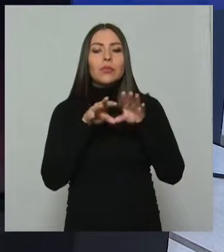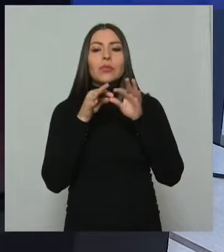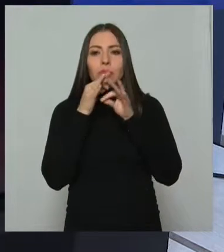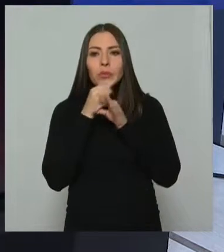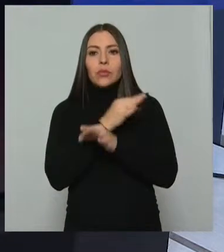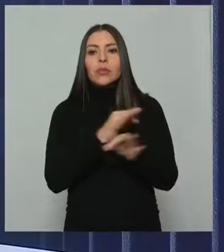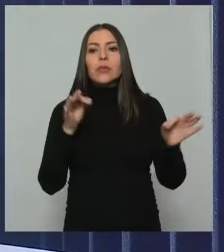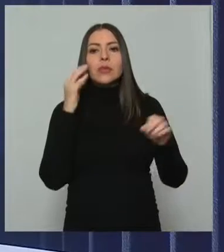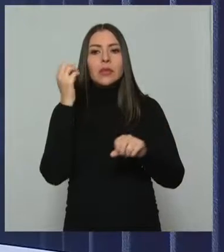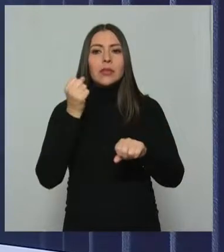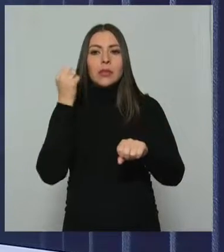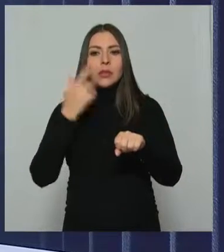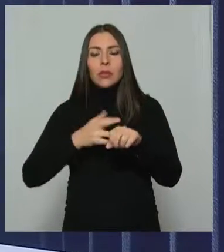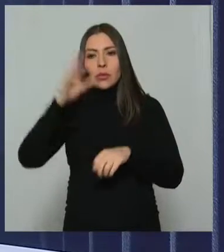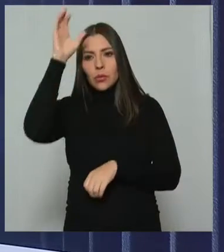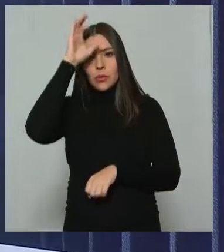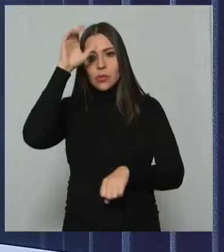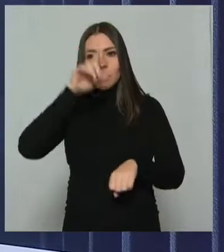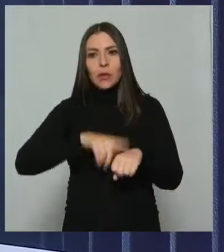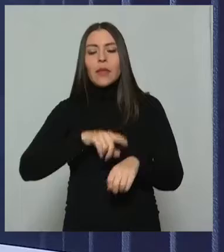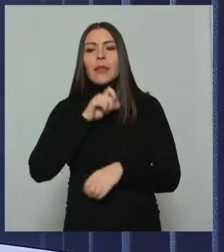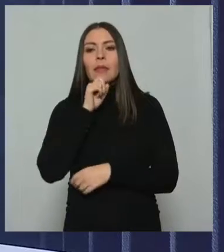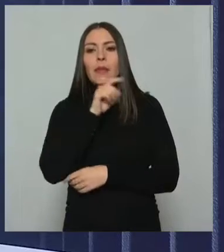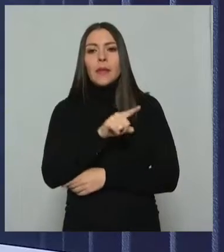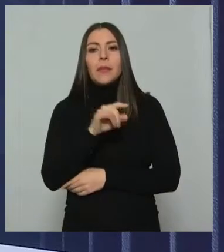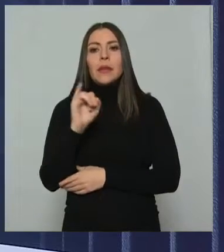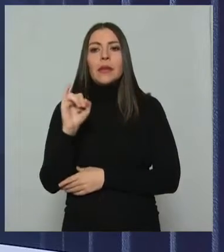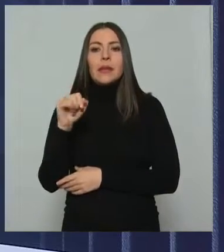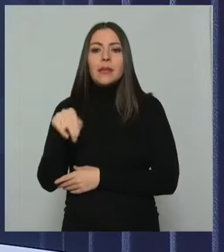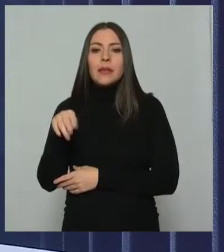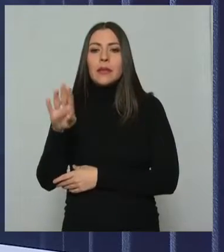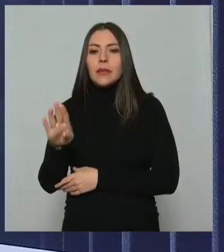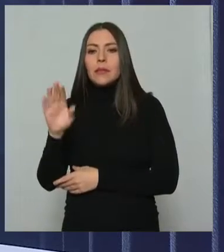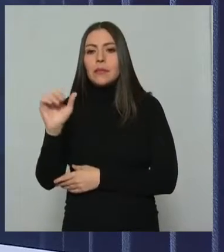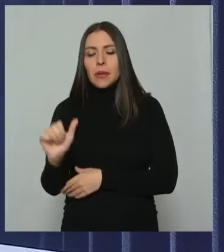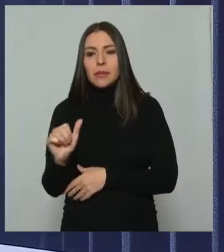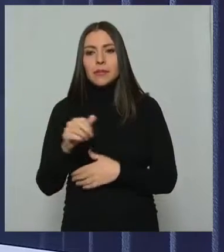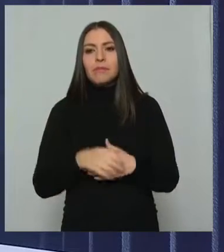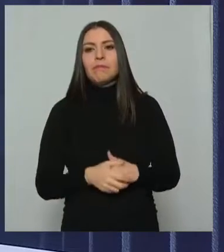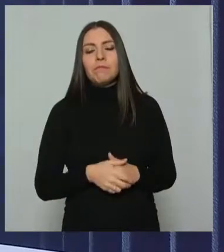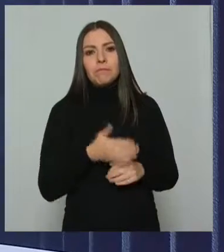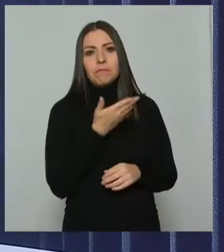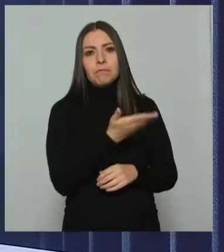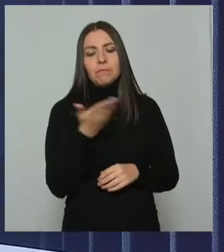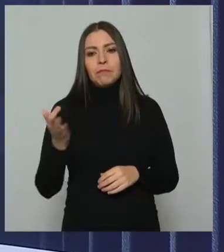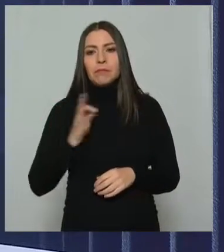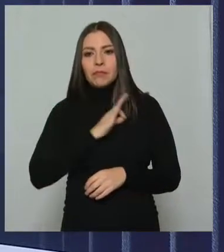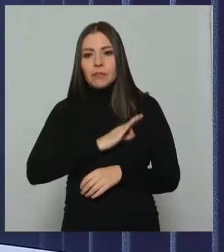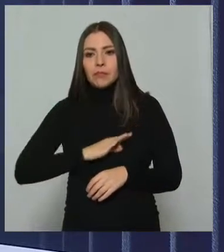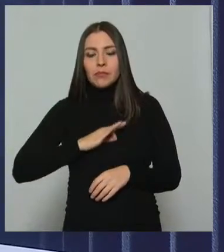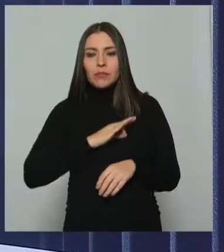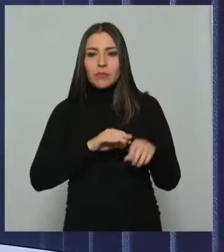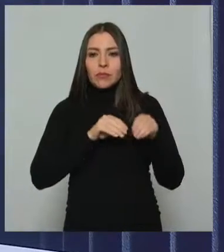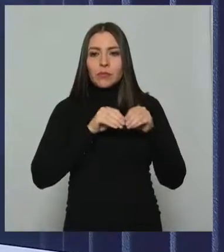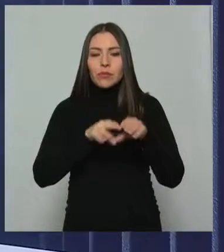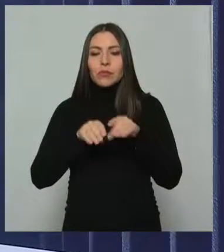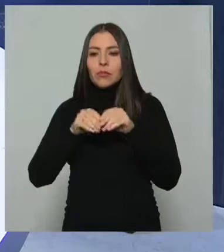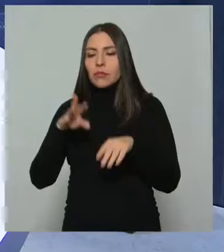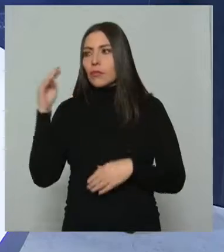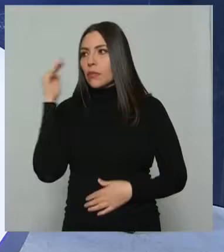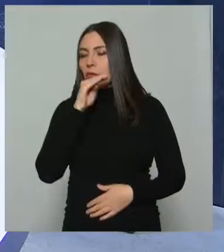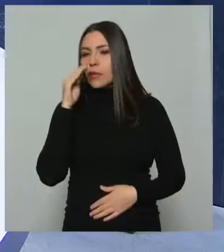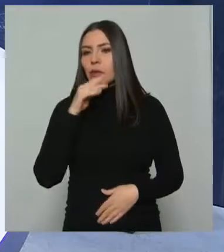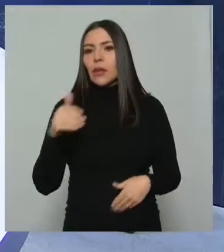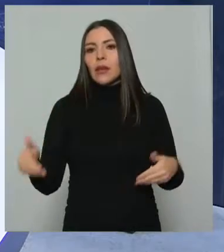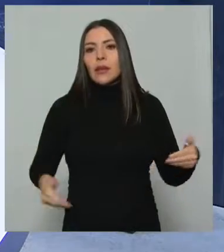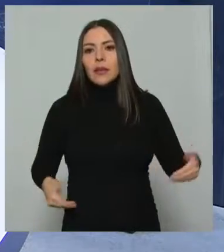Alejandra Fraustro, sí. Y de Limba. Así que muchísimas felicidades por llevar de manera gratuita obras de calidad a las personas,